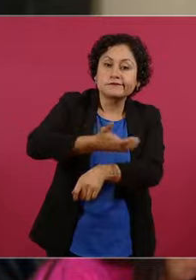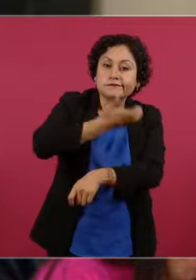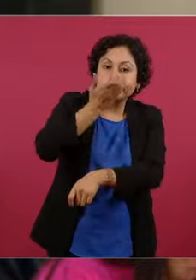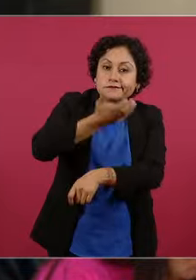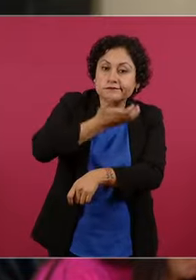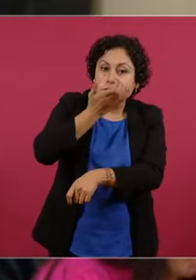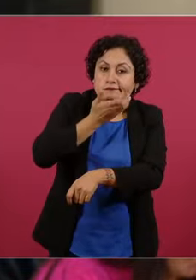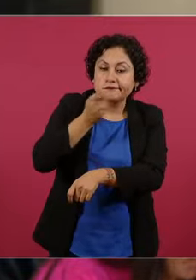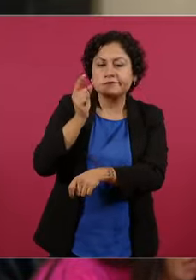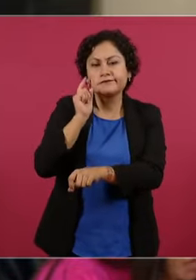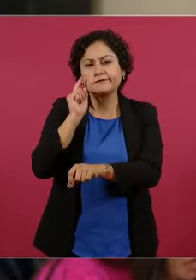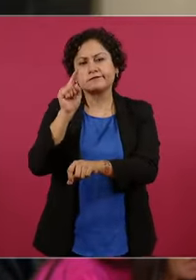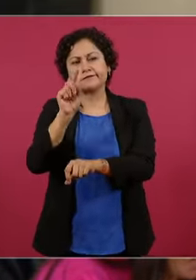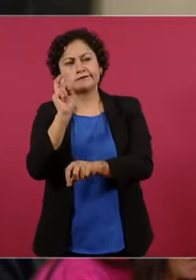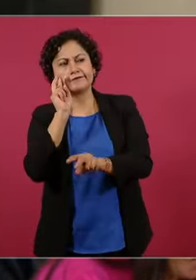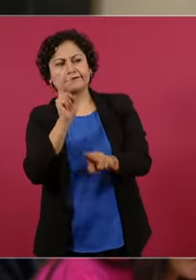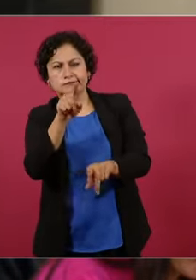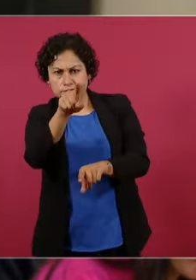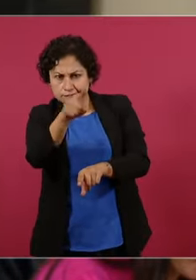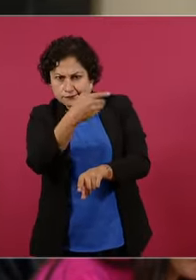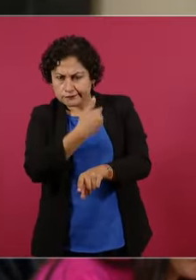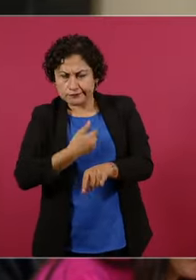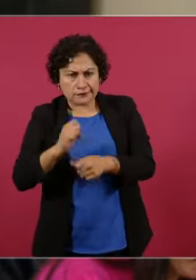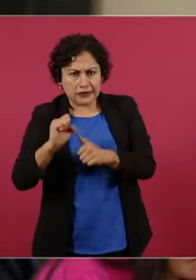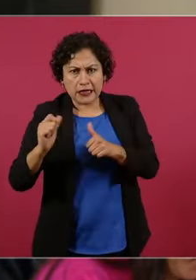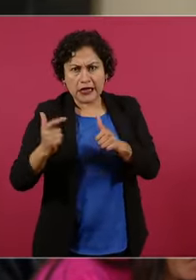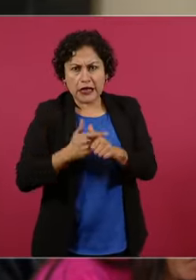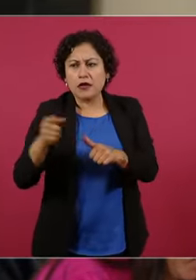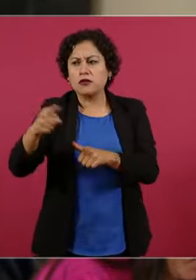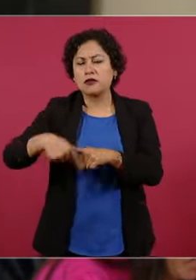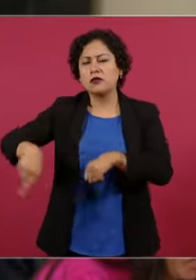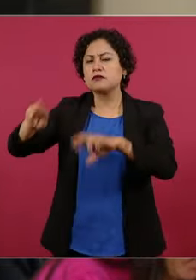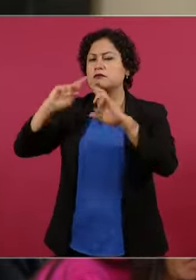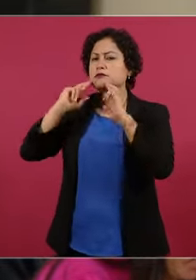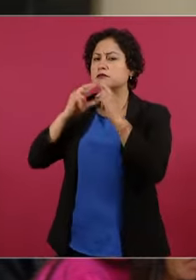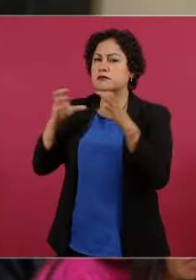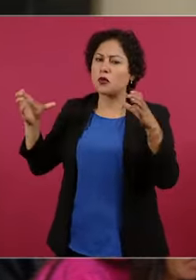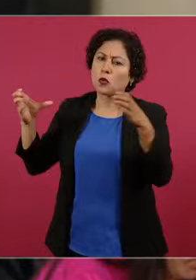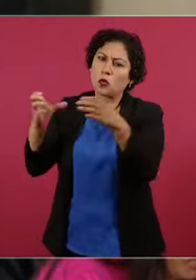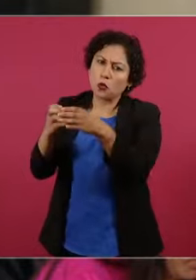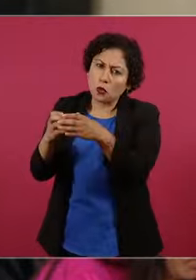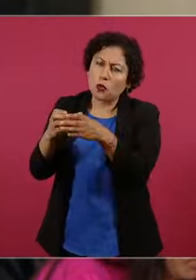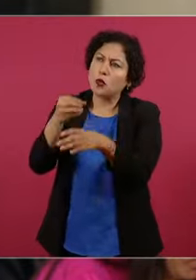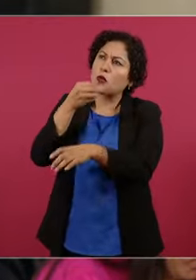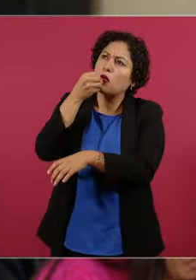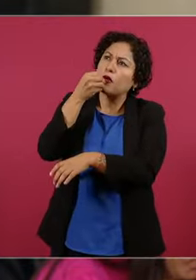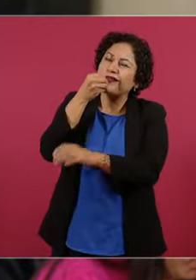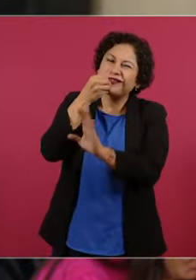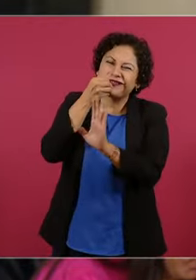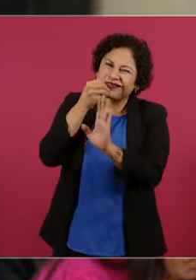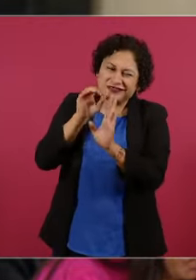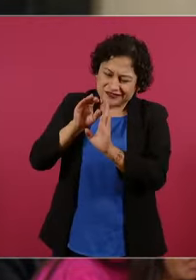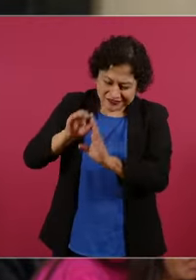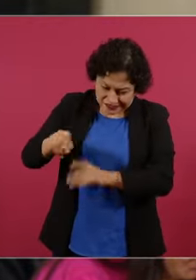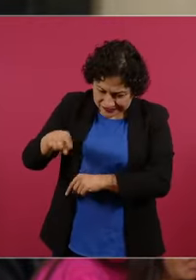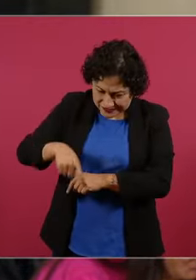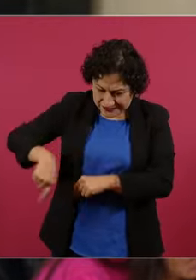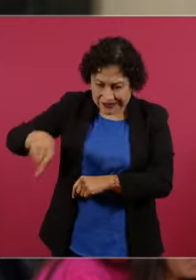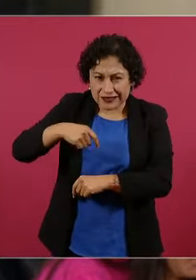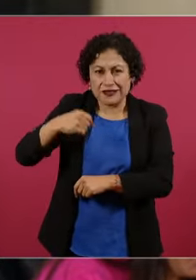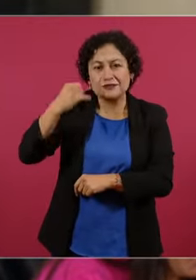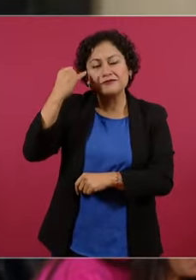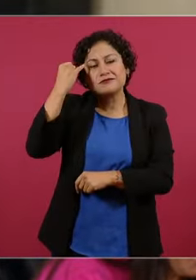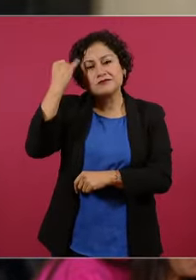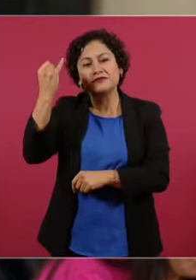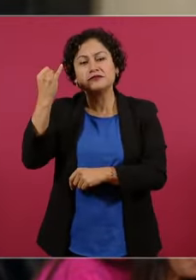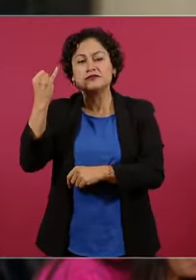han reunido en grupos para poder hacer oración, digo, tiene otros términos, pero lo hablo aquí, yo sé